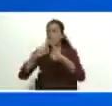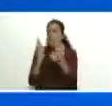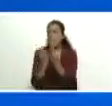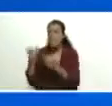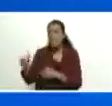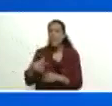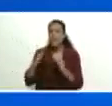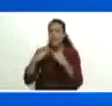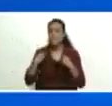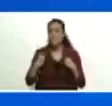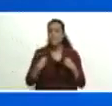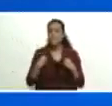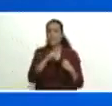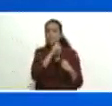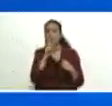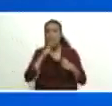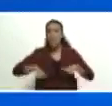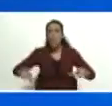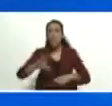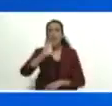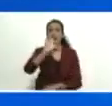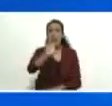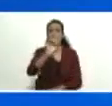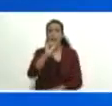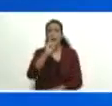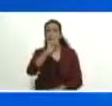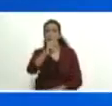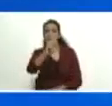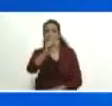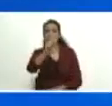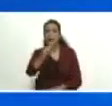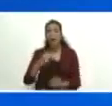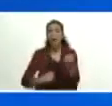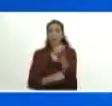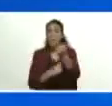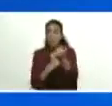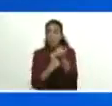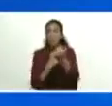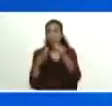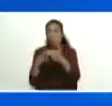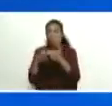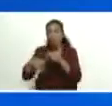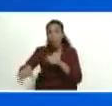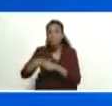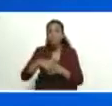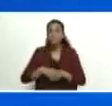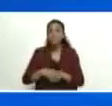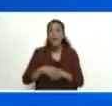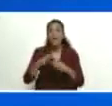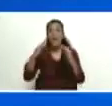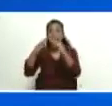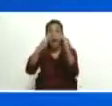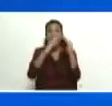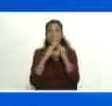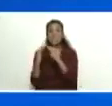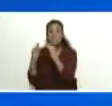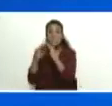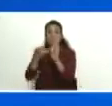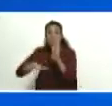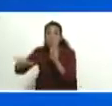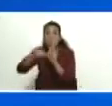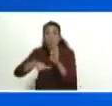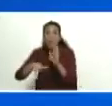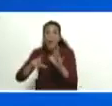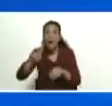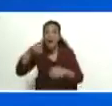Casitas. Bueno, tenemos que meterle. Marque, vamos a meterle un apoyo aquí a los compañeros. Las Casitas, el CRI tiene que estar